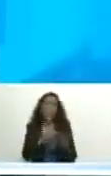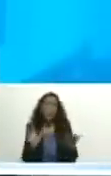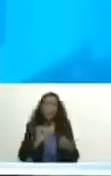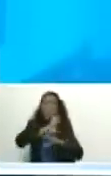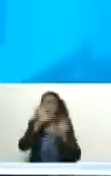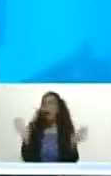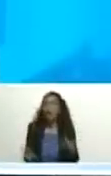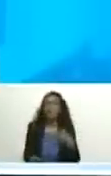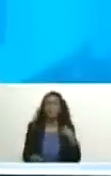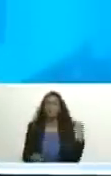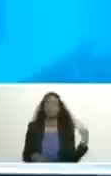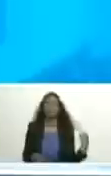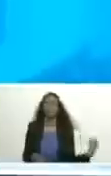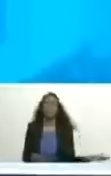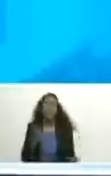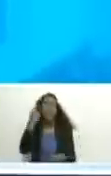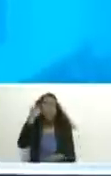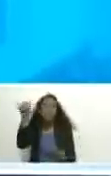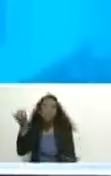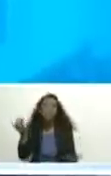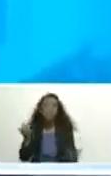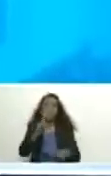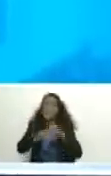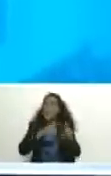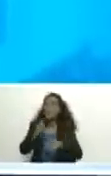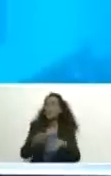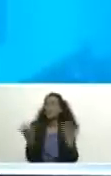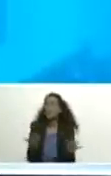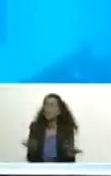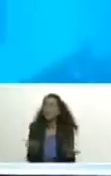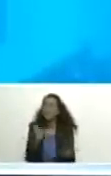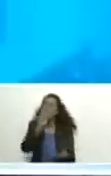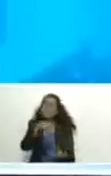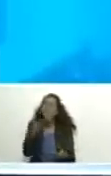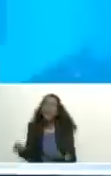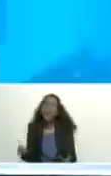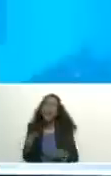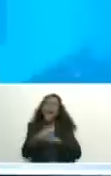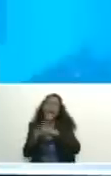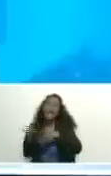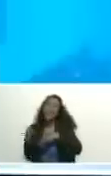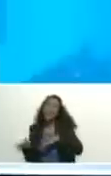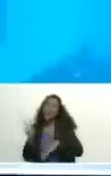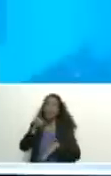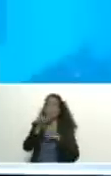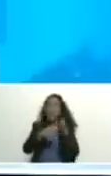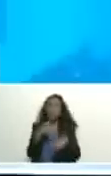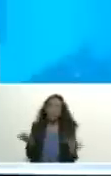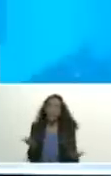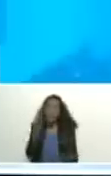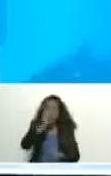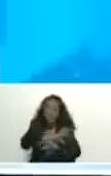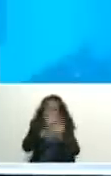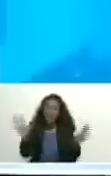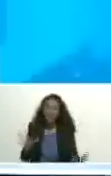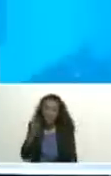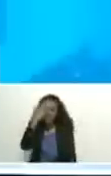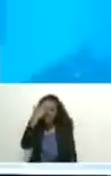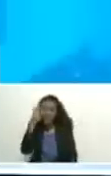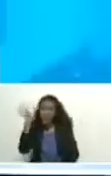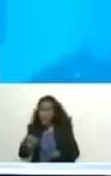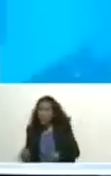No vamos a consultar, no es la idea, presidente, consultar si la Guayana Esequiba es venezolana. Eso no hay que preguntarlo porque eso es verdad.